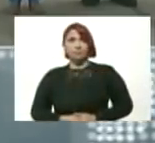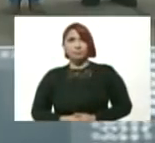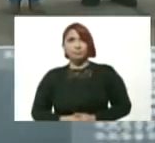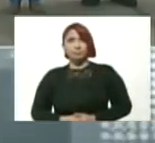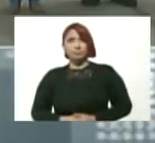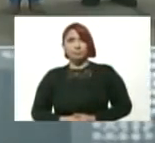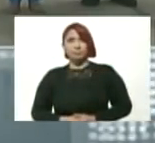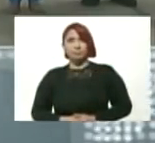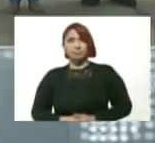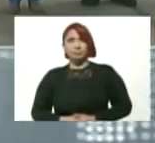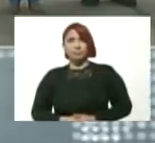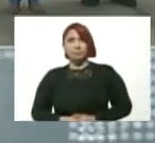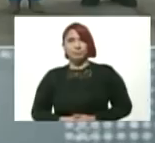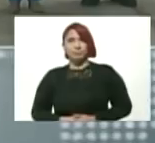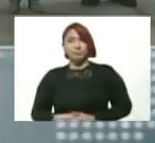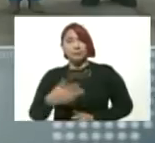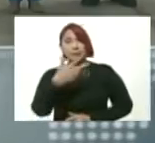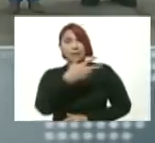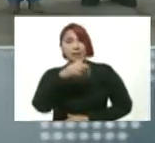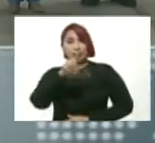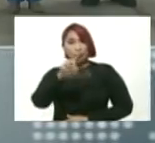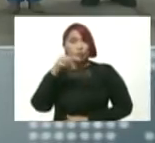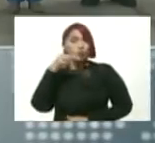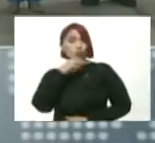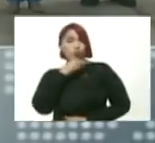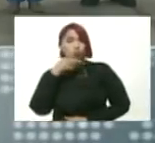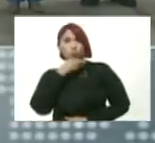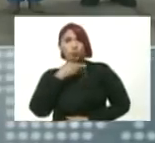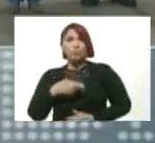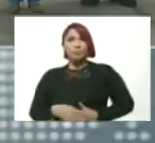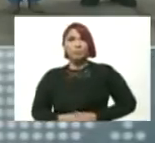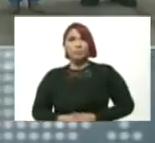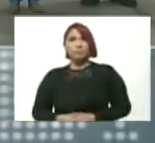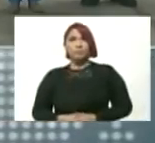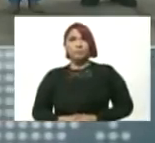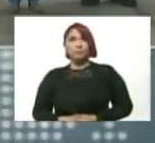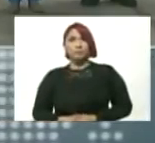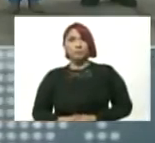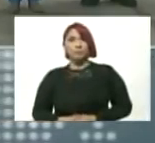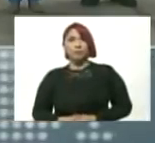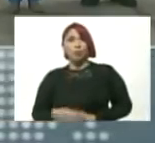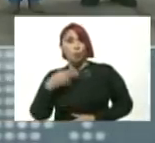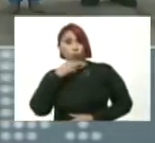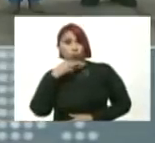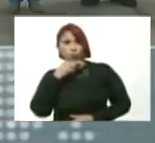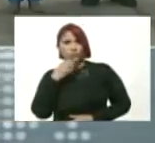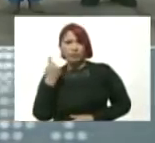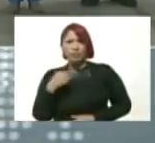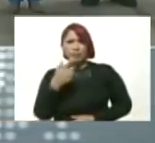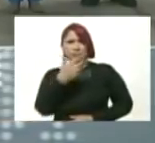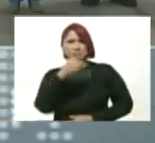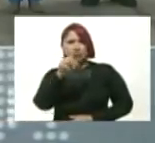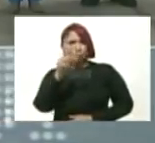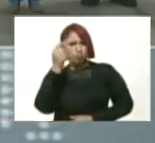para que el 31 de octubre octubre tiene 31 horas